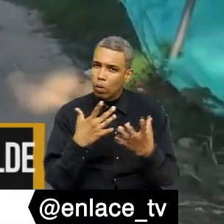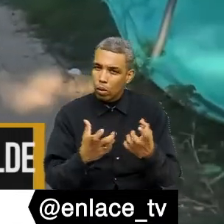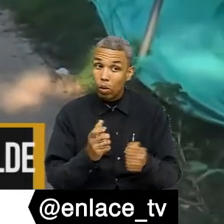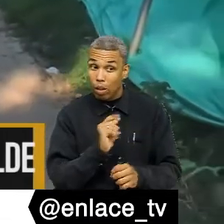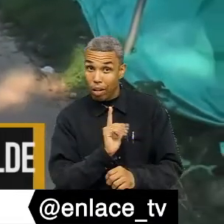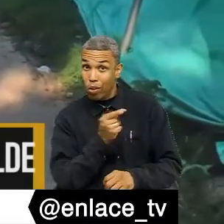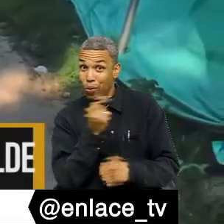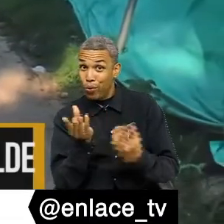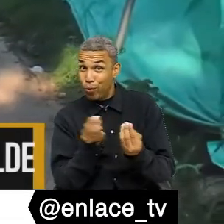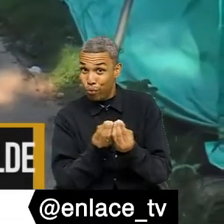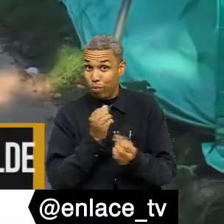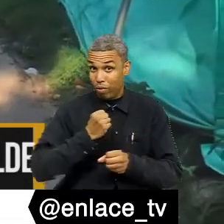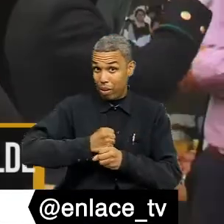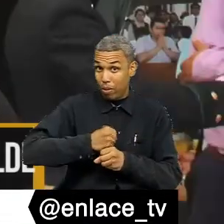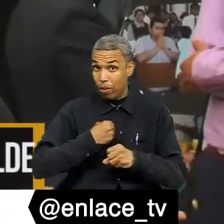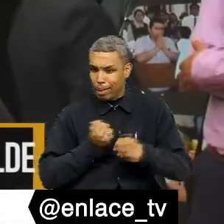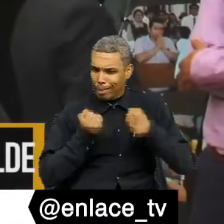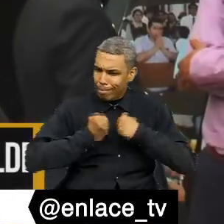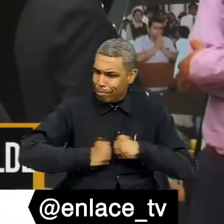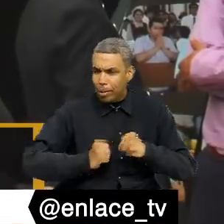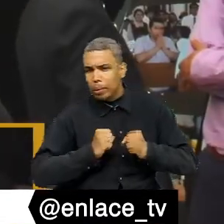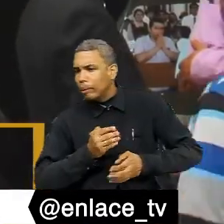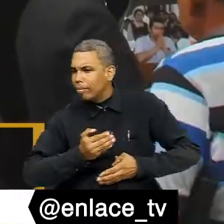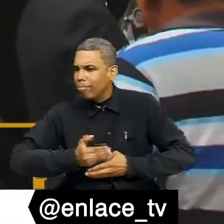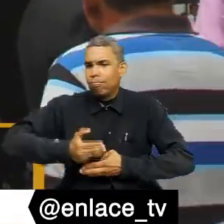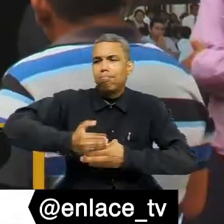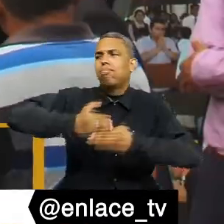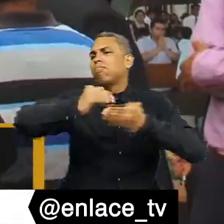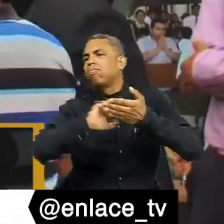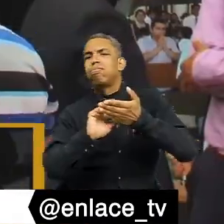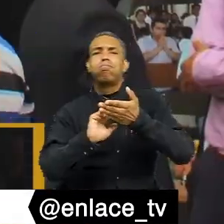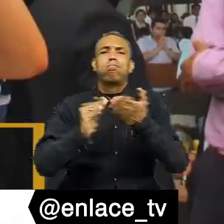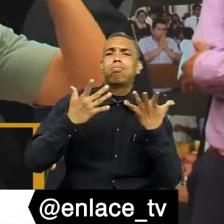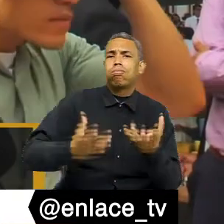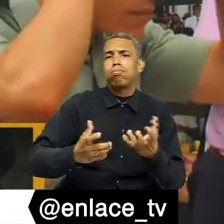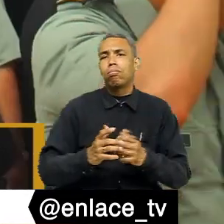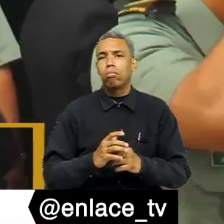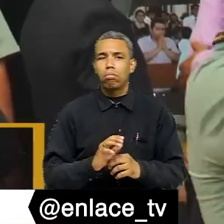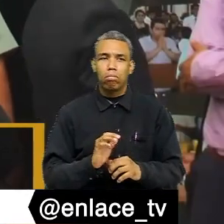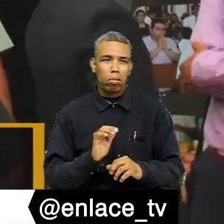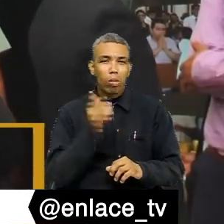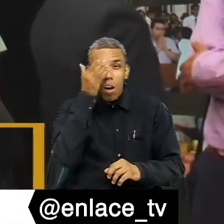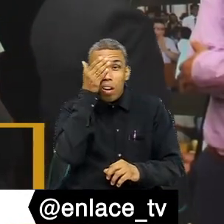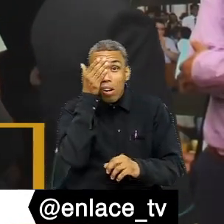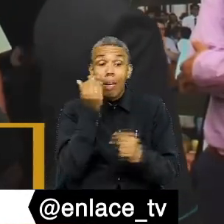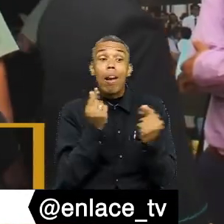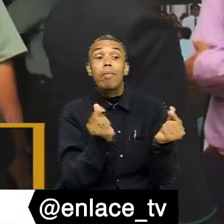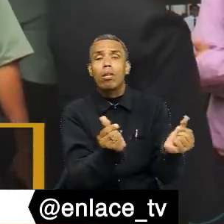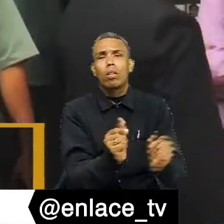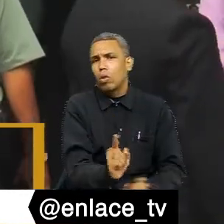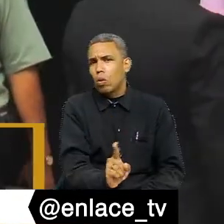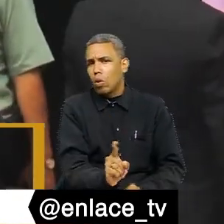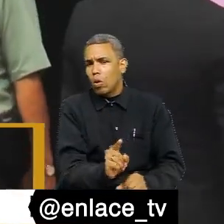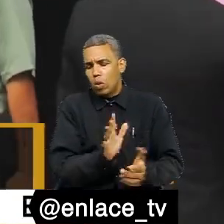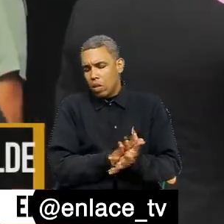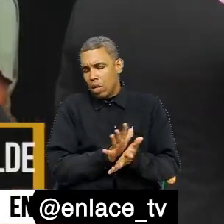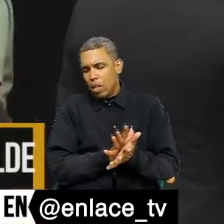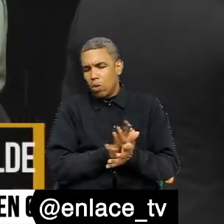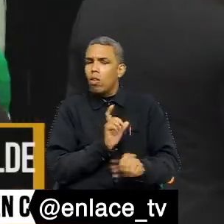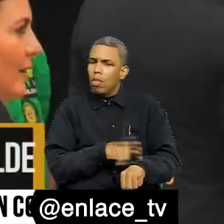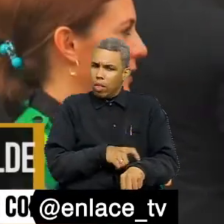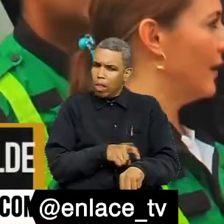lo logran entregar, bienvenido, pero si no, que nos lo entregue bien terminados, obras no hechas la